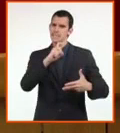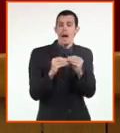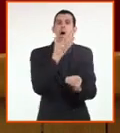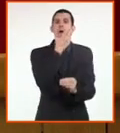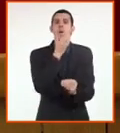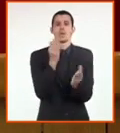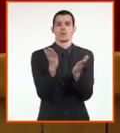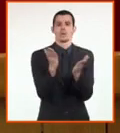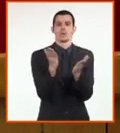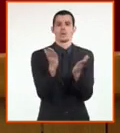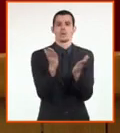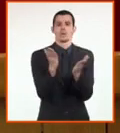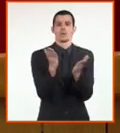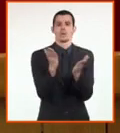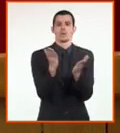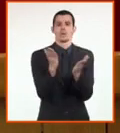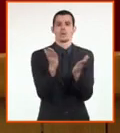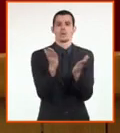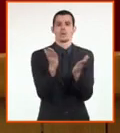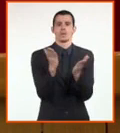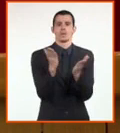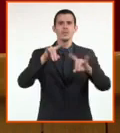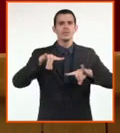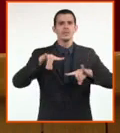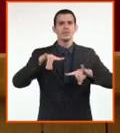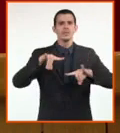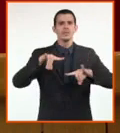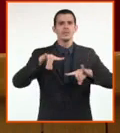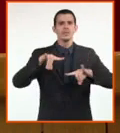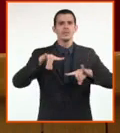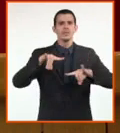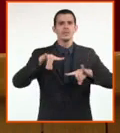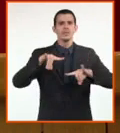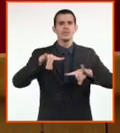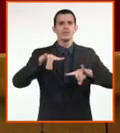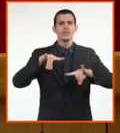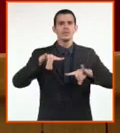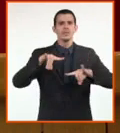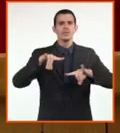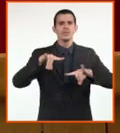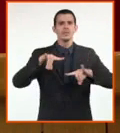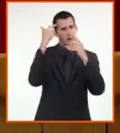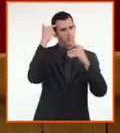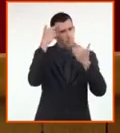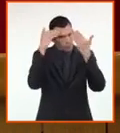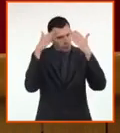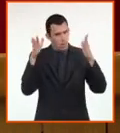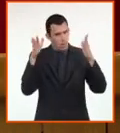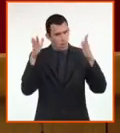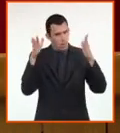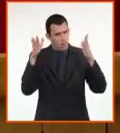cuando concluían las sesiones finales del noveno Congreso, la FEU se